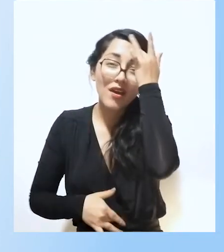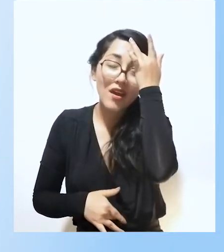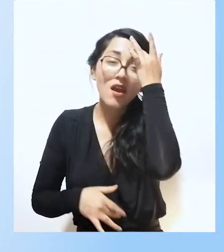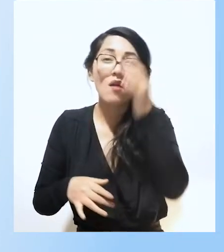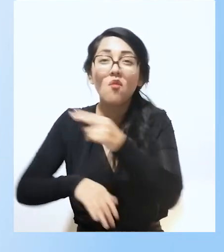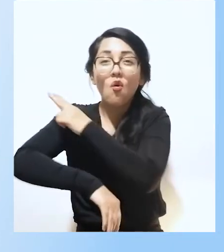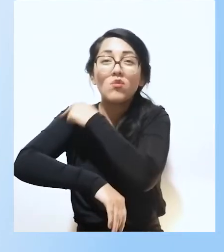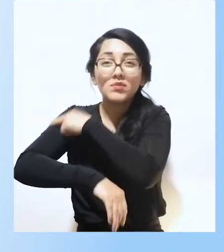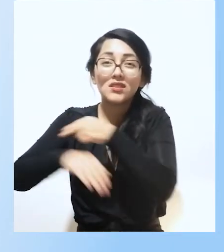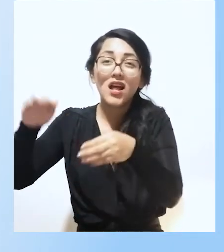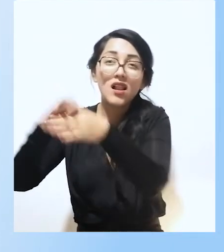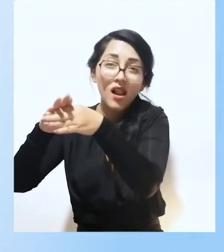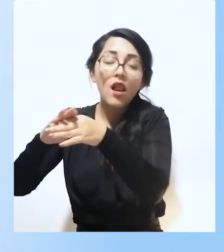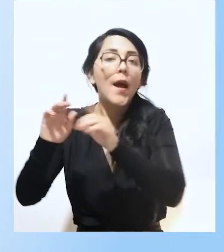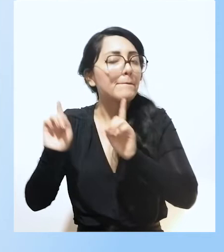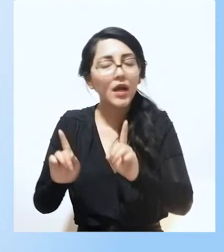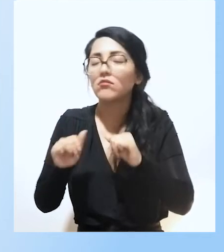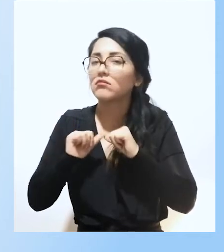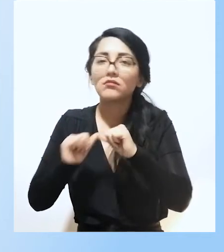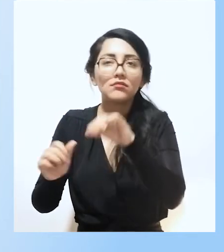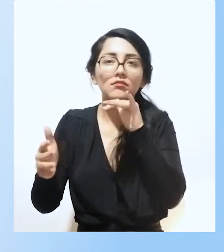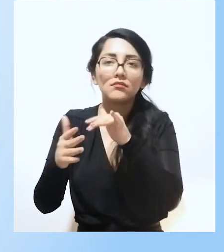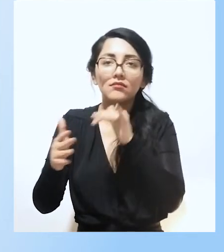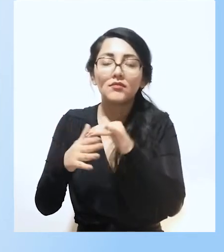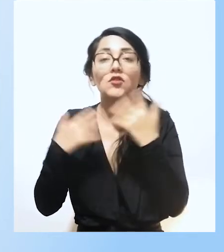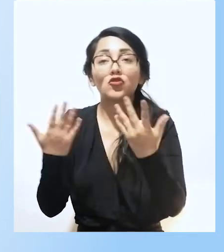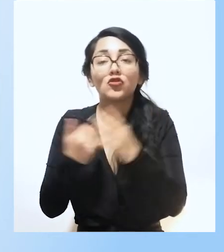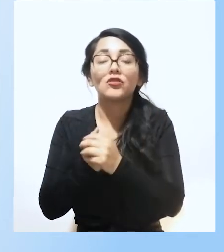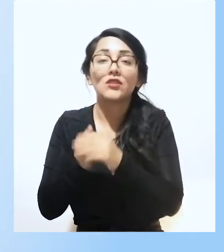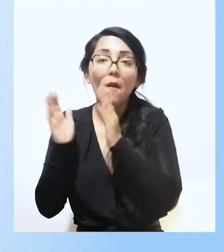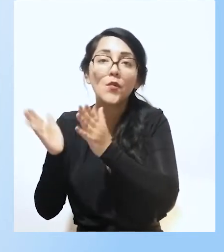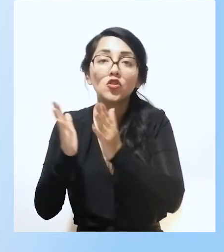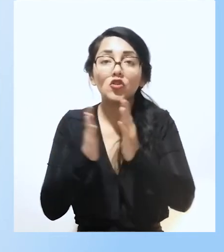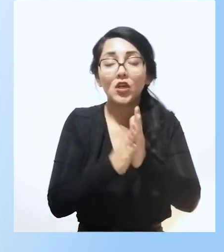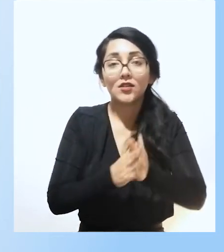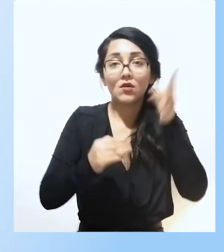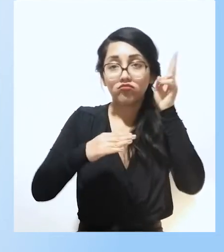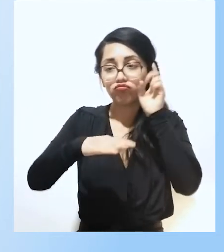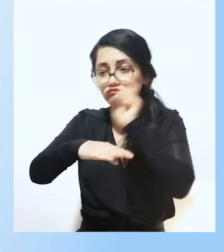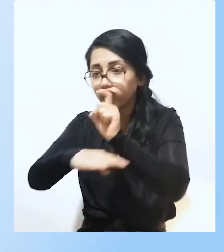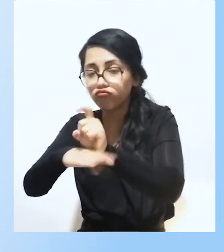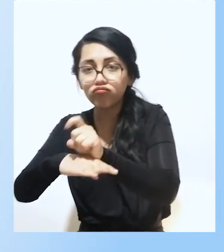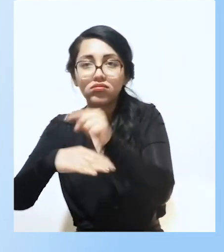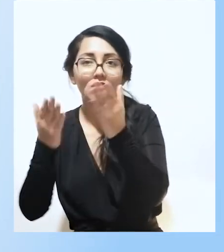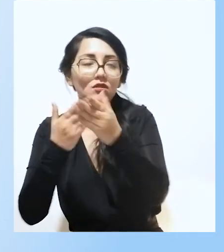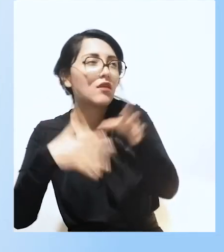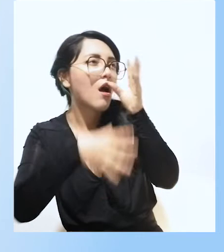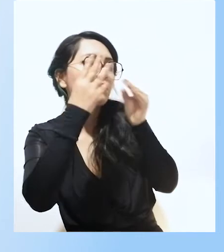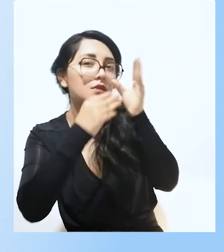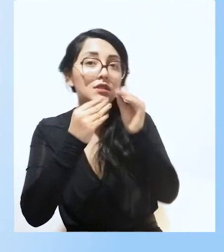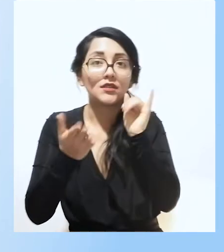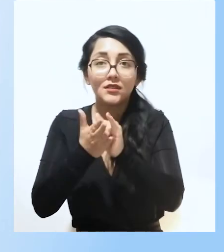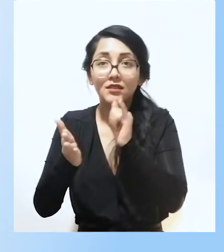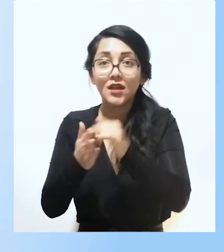y hospitalizado, a través de su proceso de enseñanza-aprendizaje con ese profesional de la educación, con ese profesional